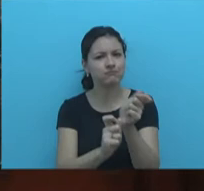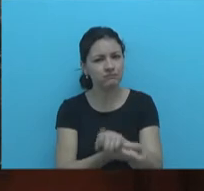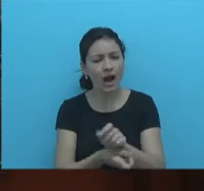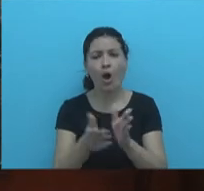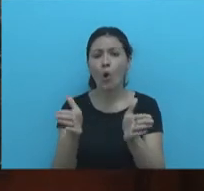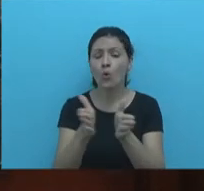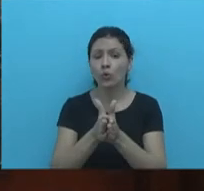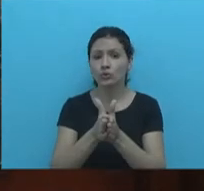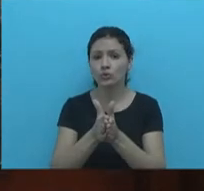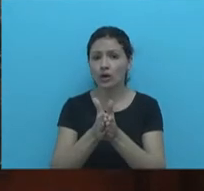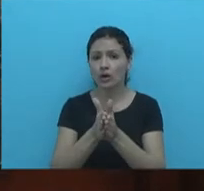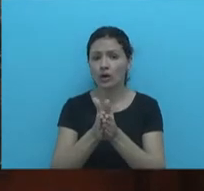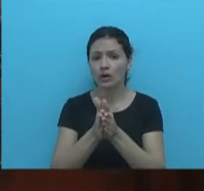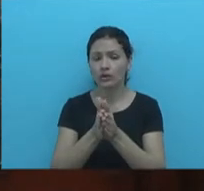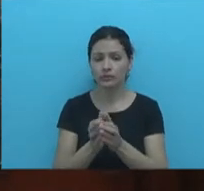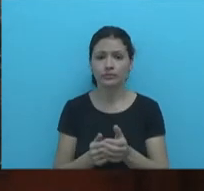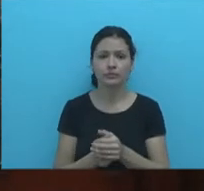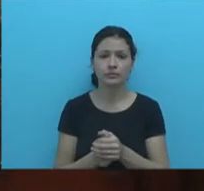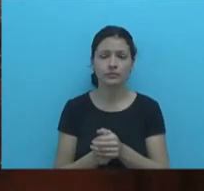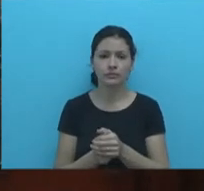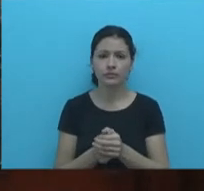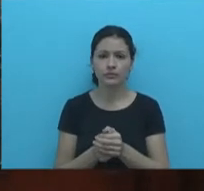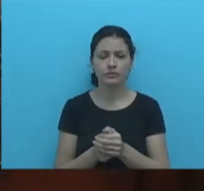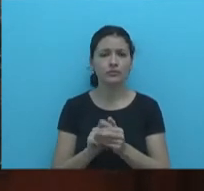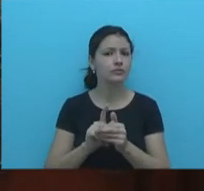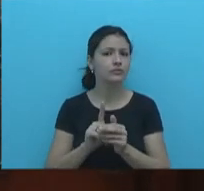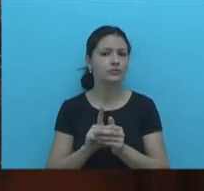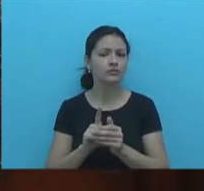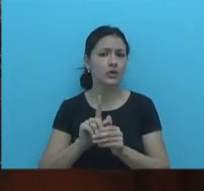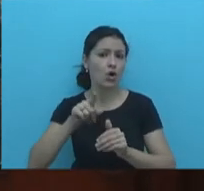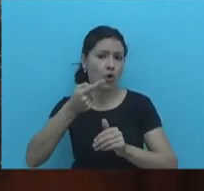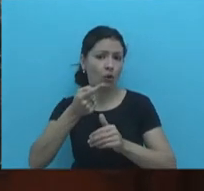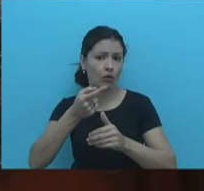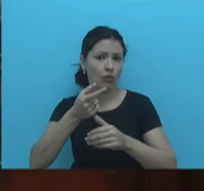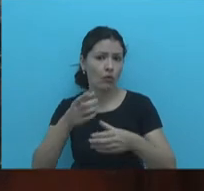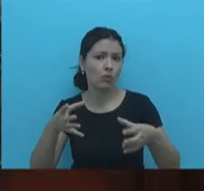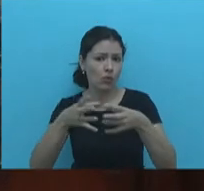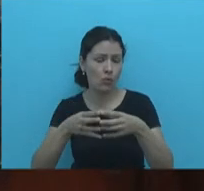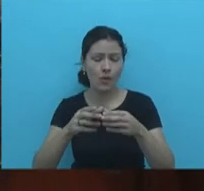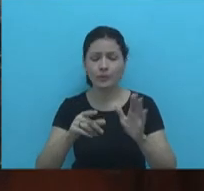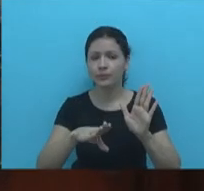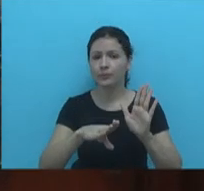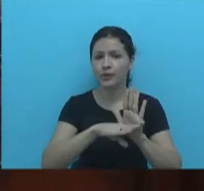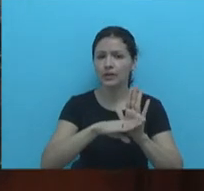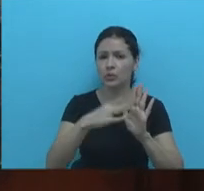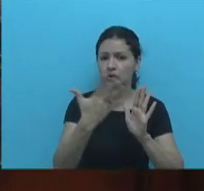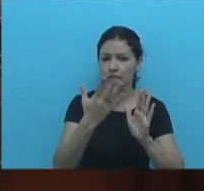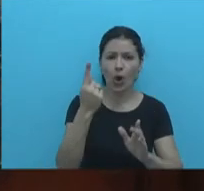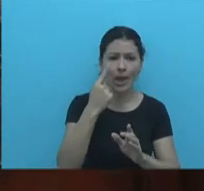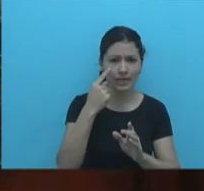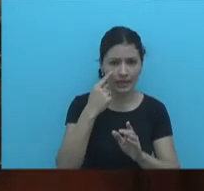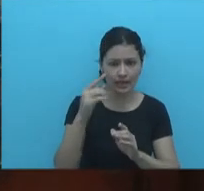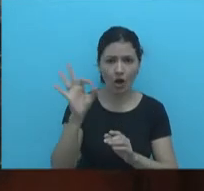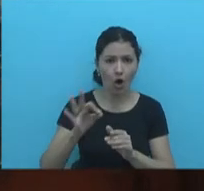coordinación con la autoridad de aplicación de la presente ley. Artículo 5 corresponde a los intendentes municipales y